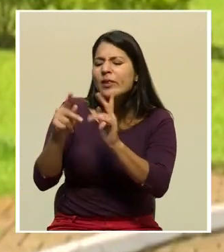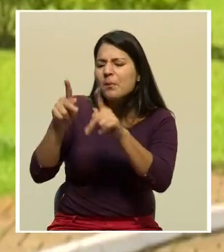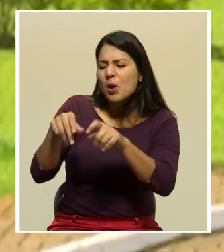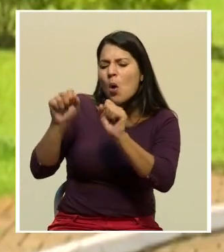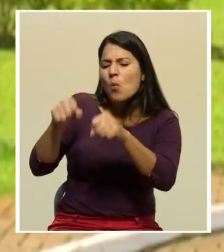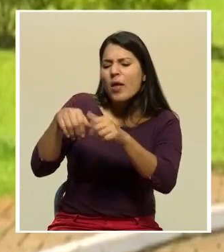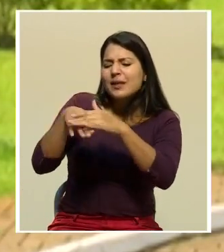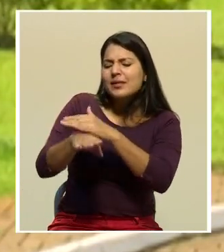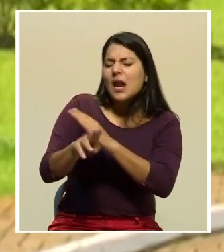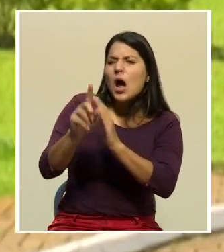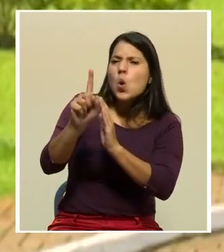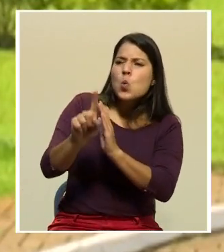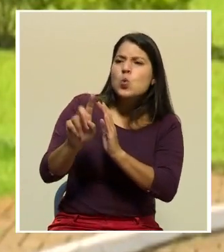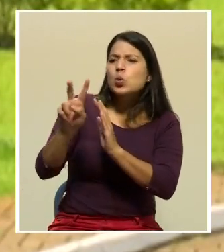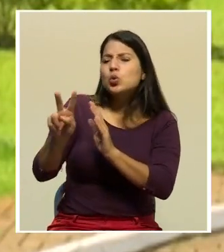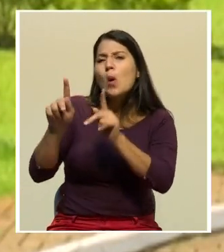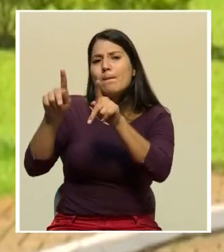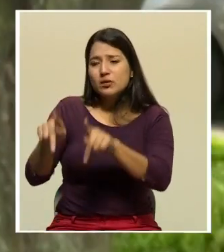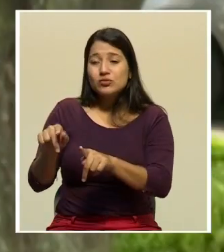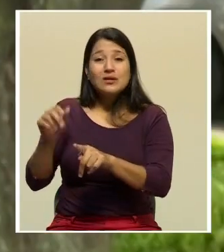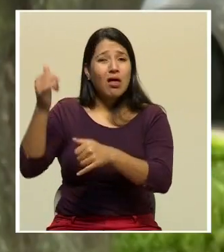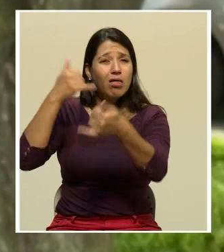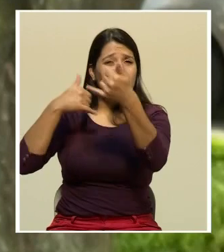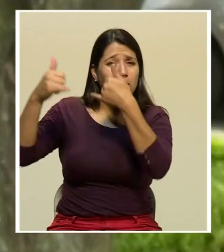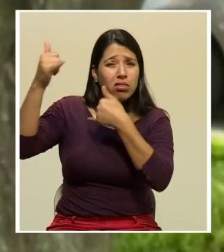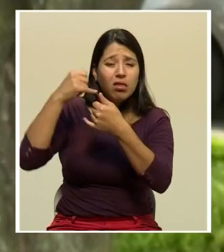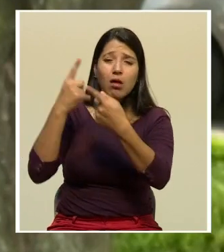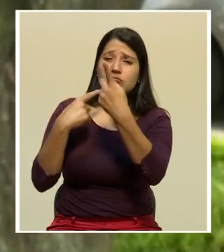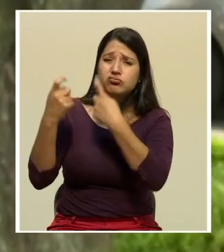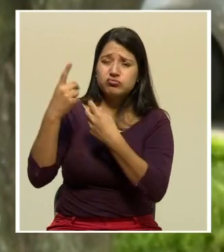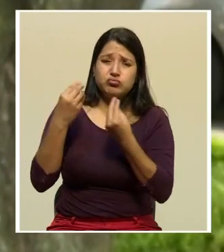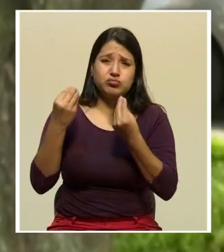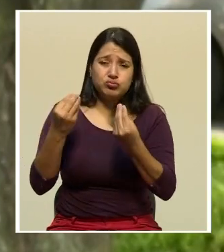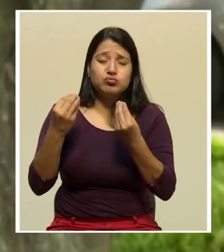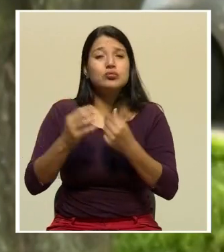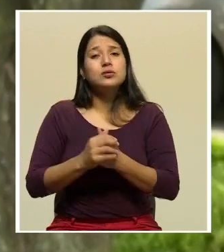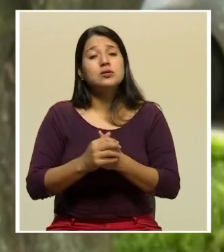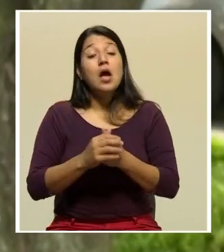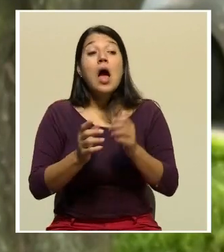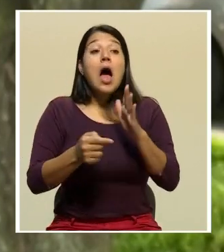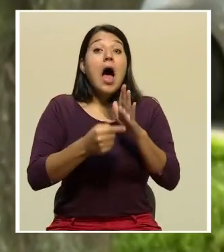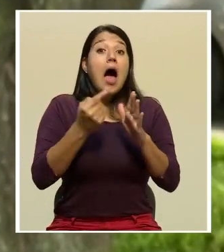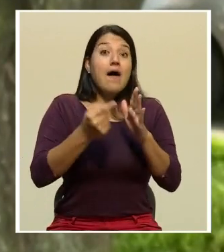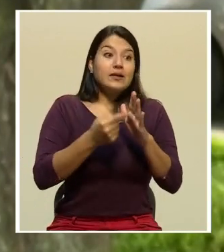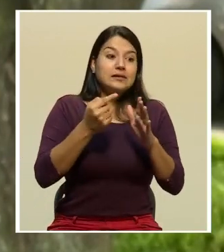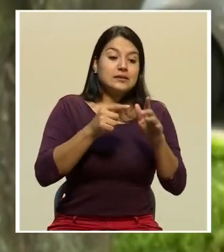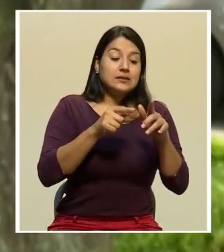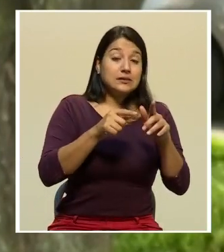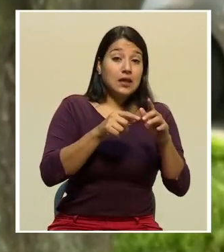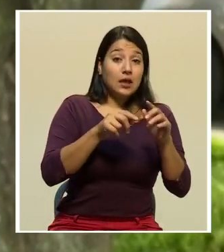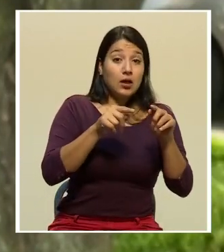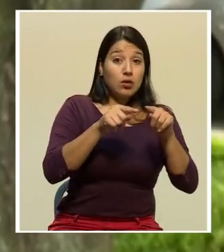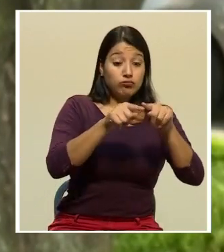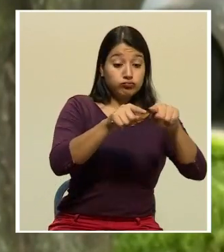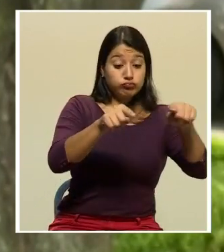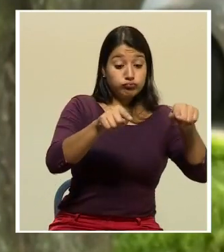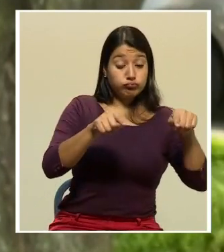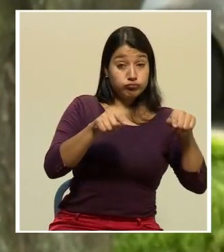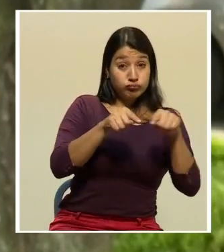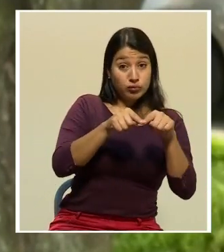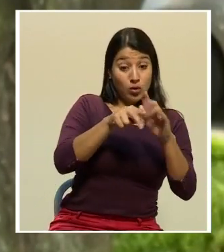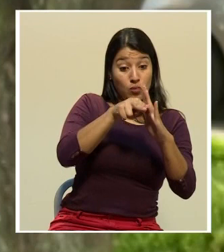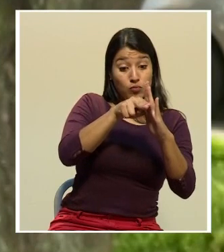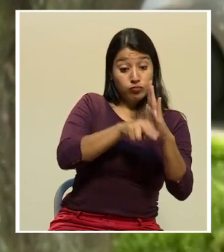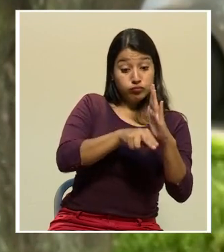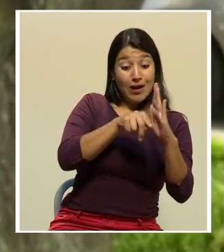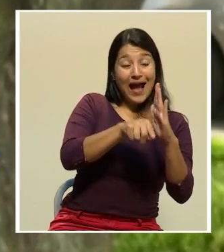personas, eso ha venido incrementando. Ya sean individuales o sean de más cantidad. En ese sentido,